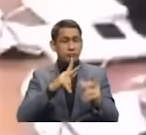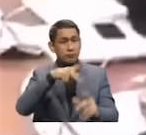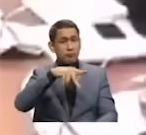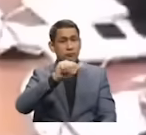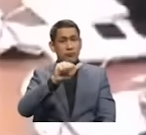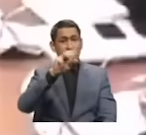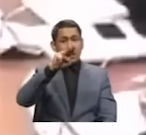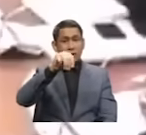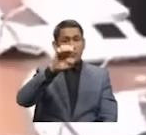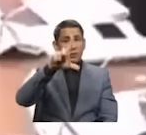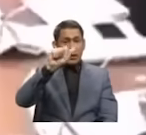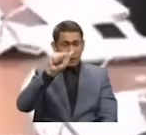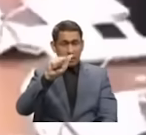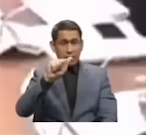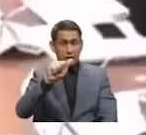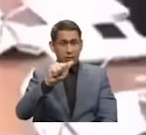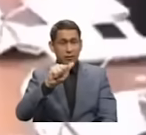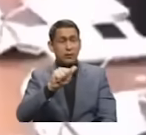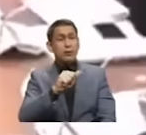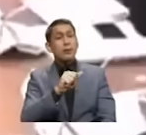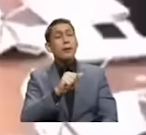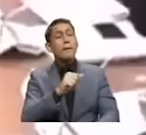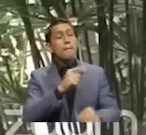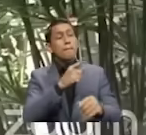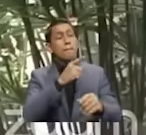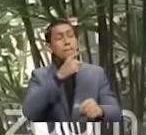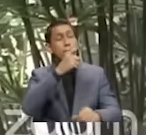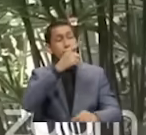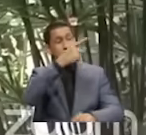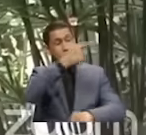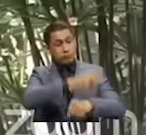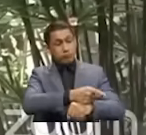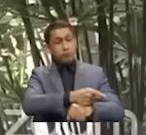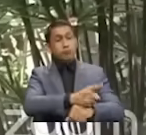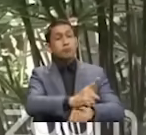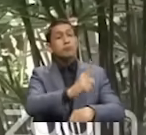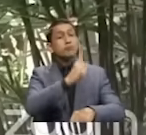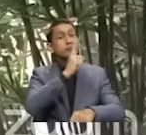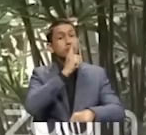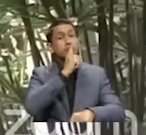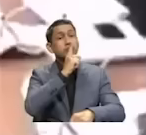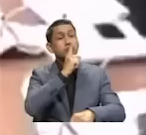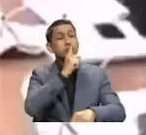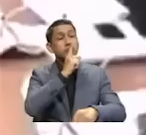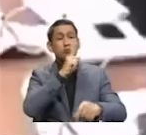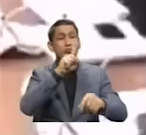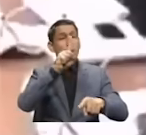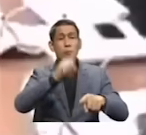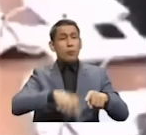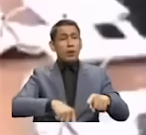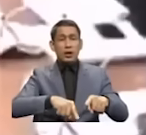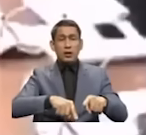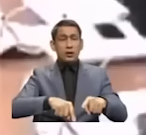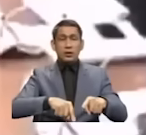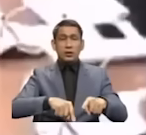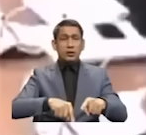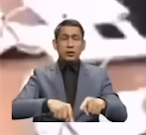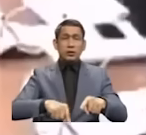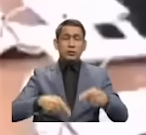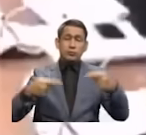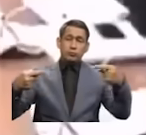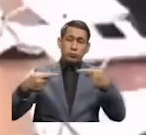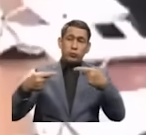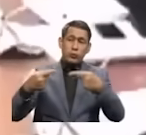pidió cerrar el micrófono de la asambleísta porque no se puede ofender a los invitados, así lo mencionó. Esto ocurrió en medio